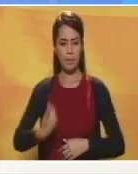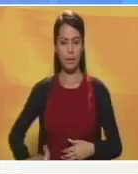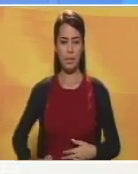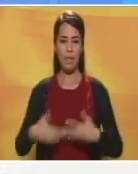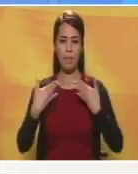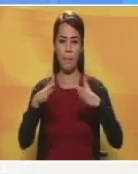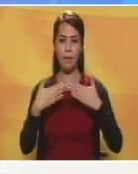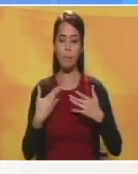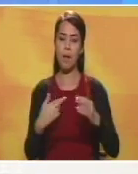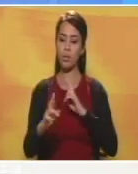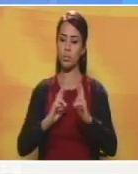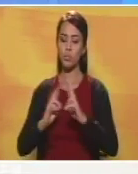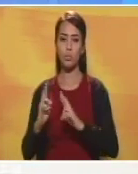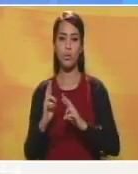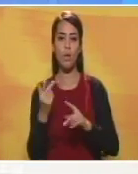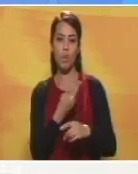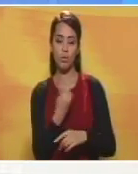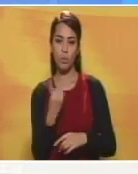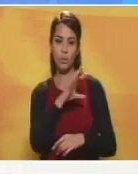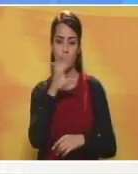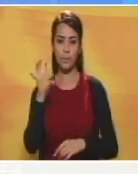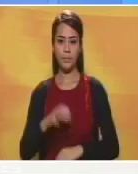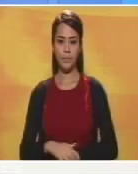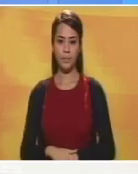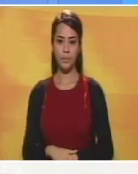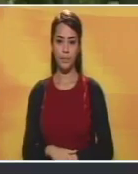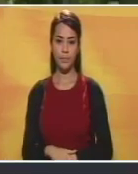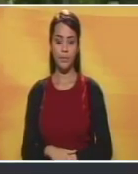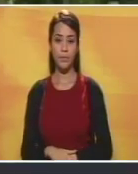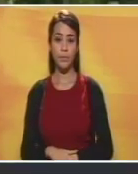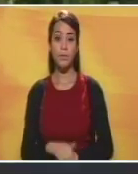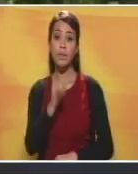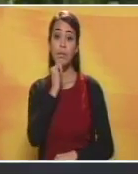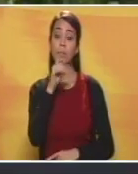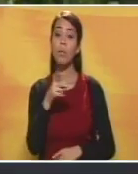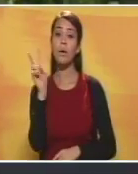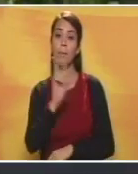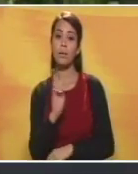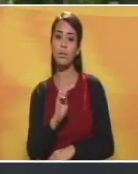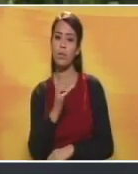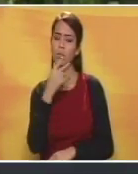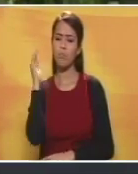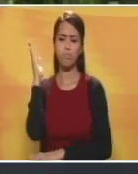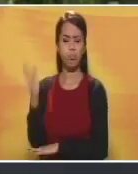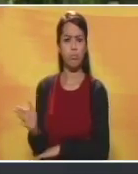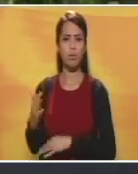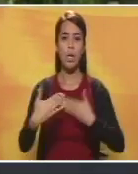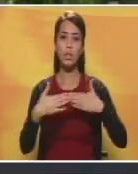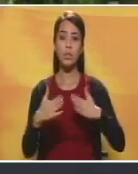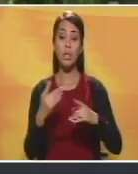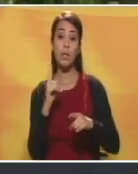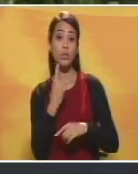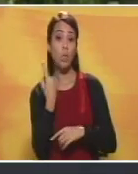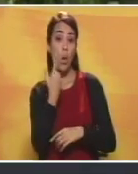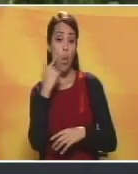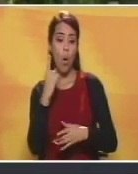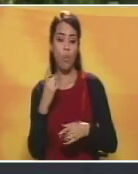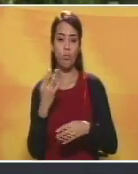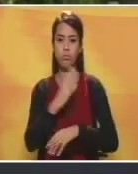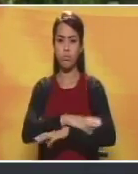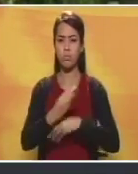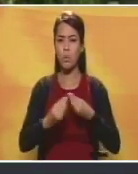para restablecer las relaciones diplomáticas entre ambos países. Indicó que Venezuela no ha sancionado a Panamá, sino que actúa en